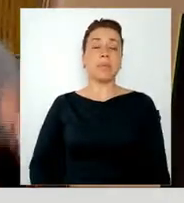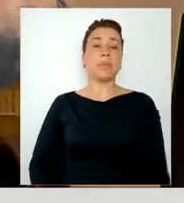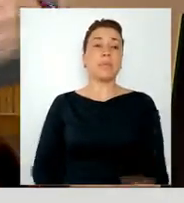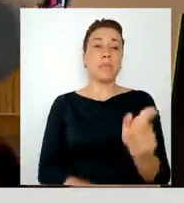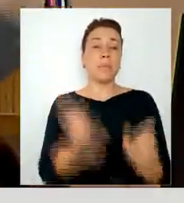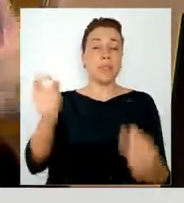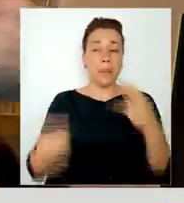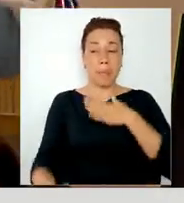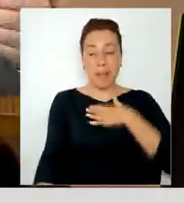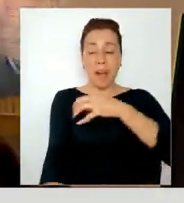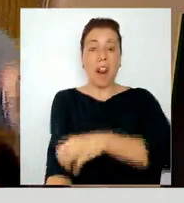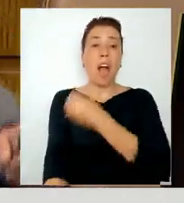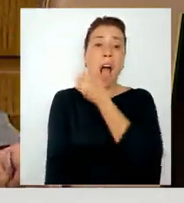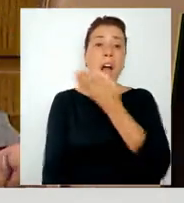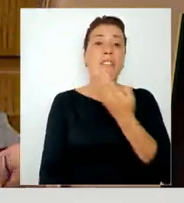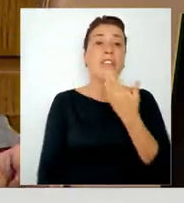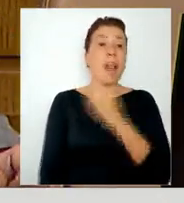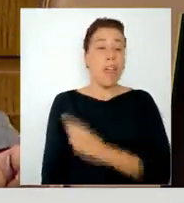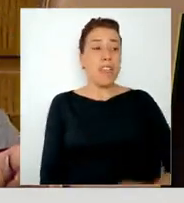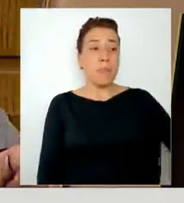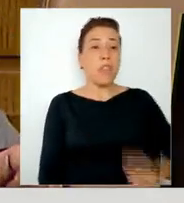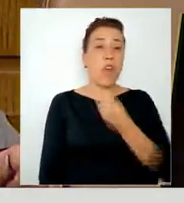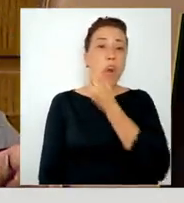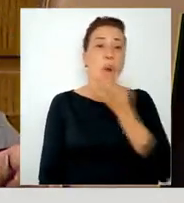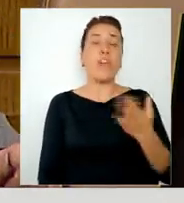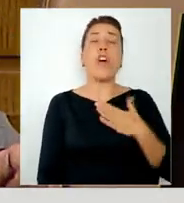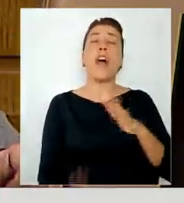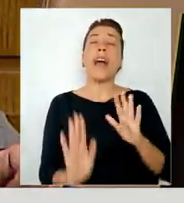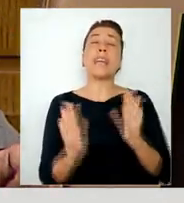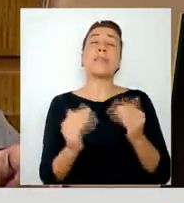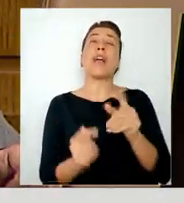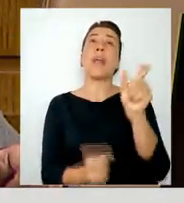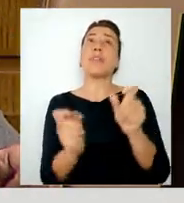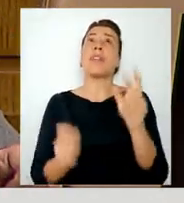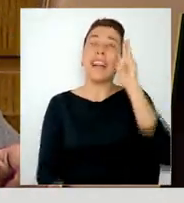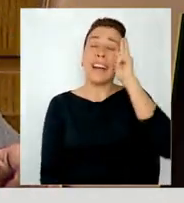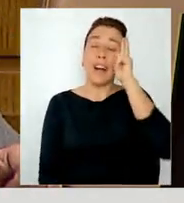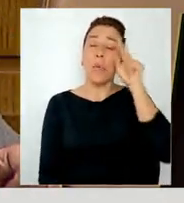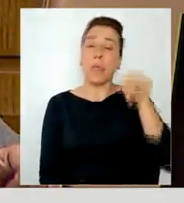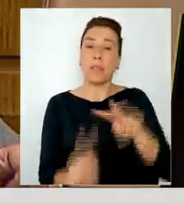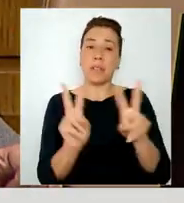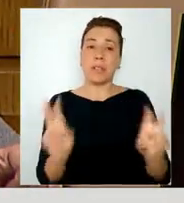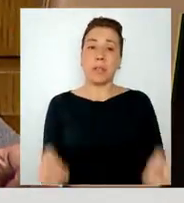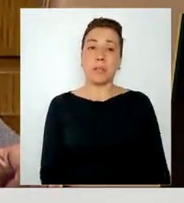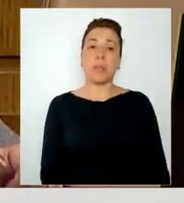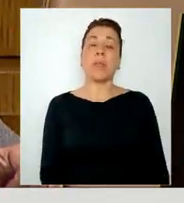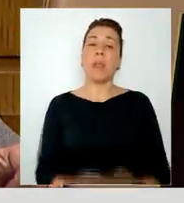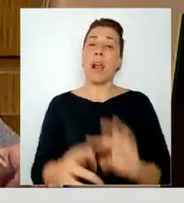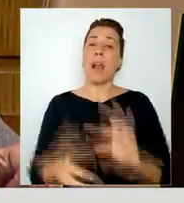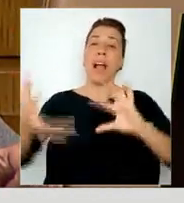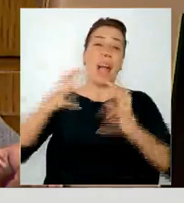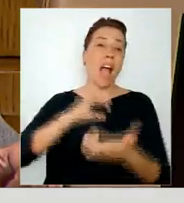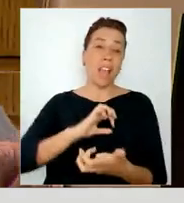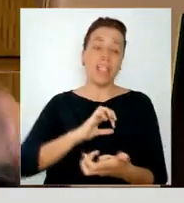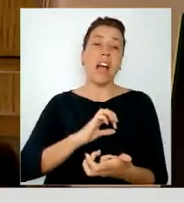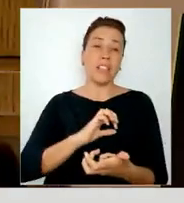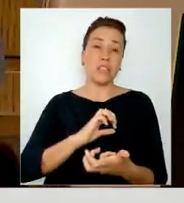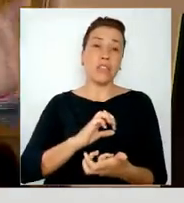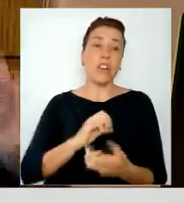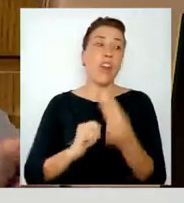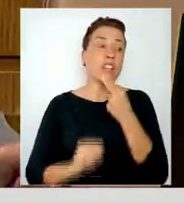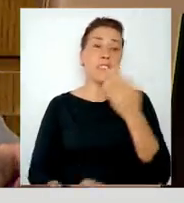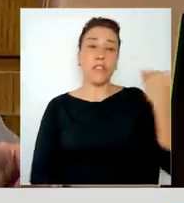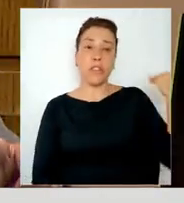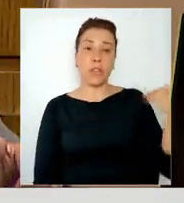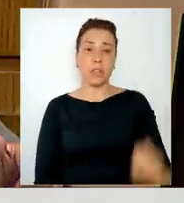muchos parlamentarios Espero que esto se quede grabado en esta sala es una catástrofe lo sucedido porque